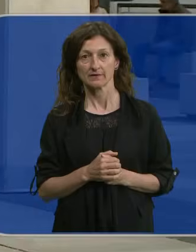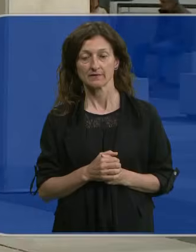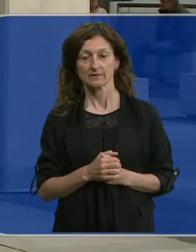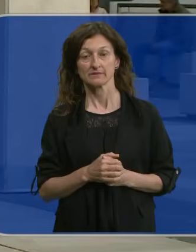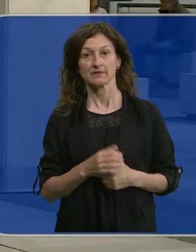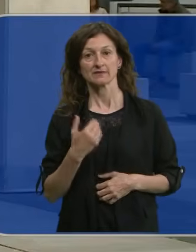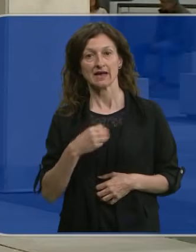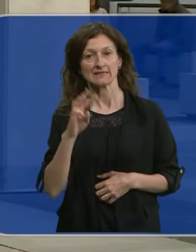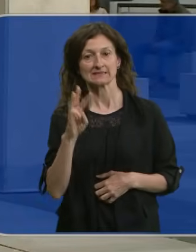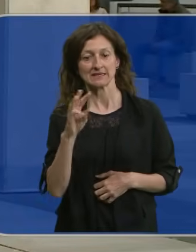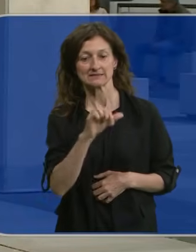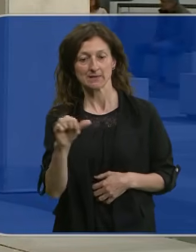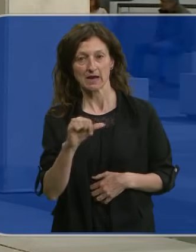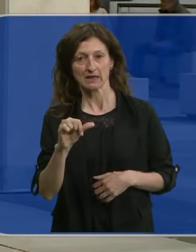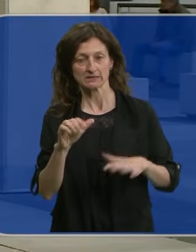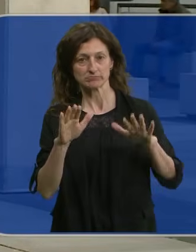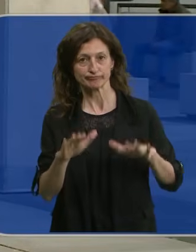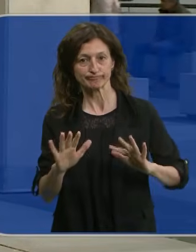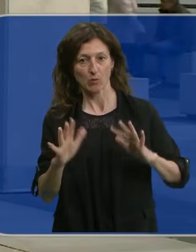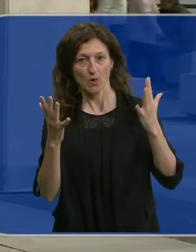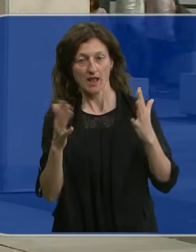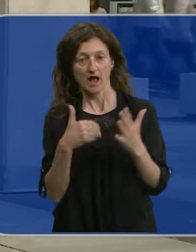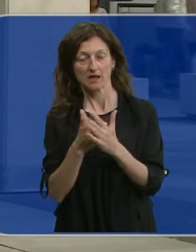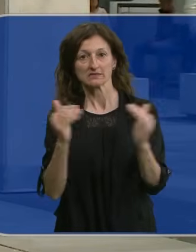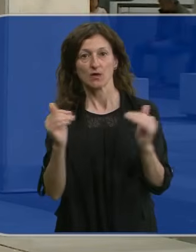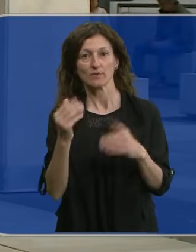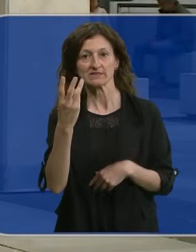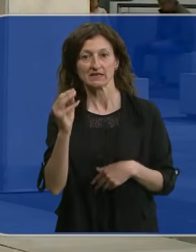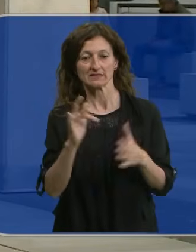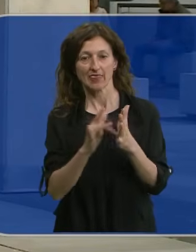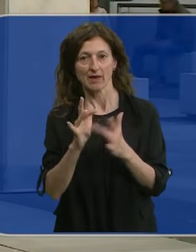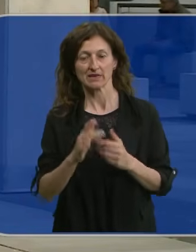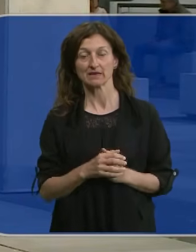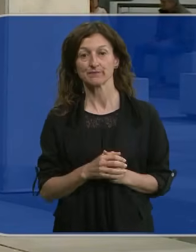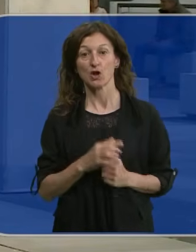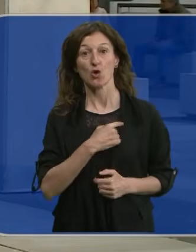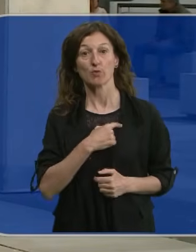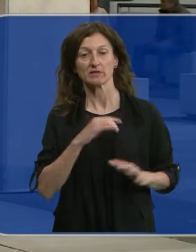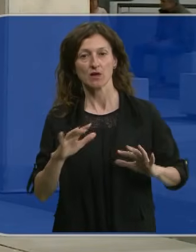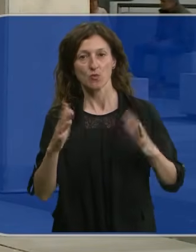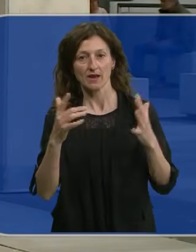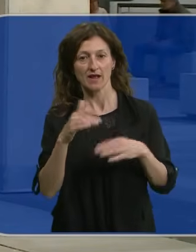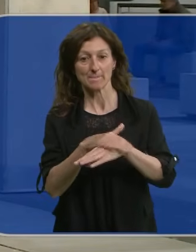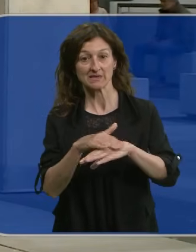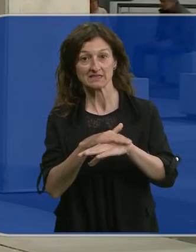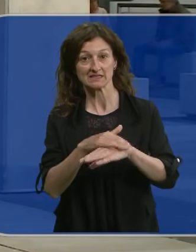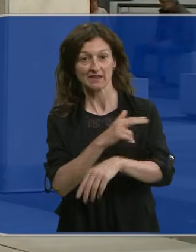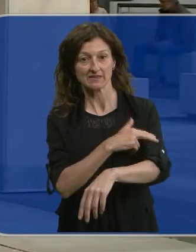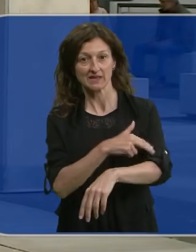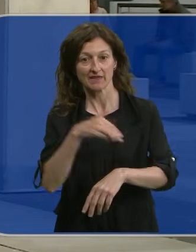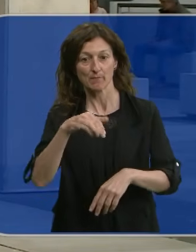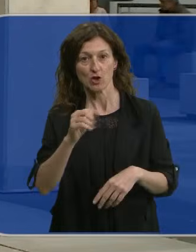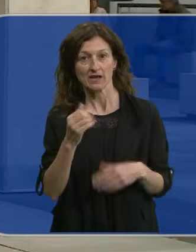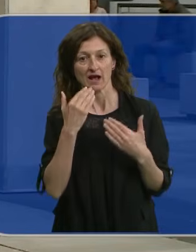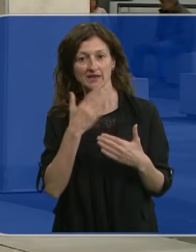Es la tercera semana de paros que se extenderán esta vez hasta el jueves 30 de abril. El comité de huelga exige la dimisión de la ministra de Sanidad,